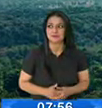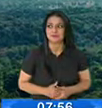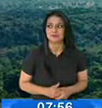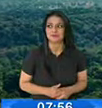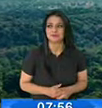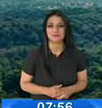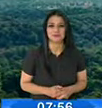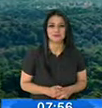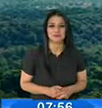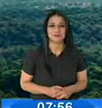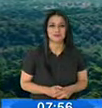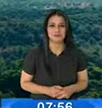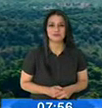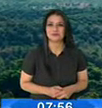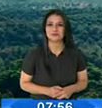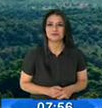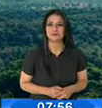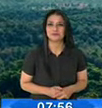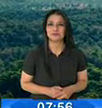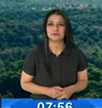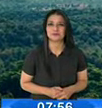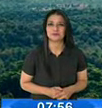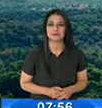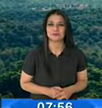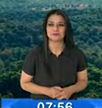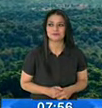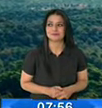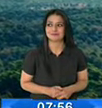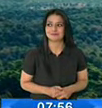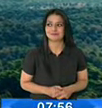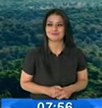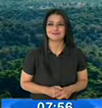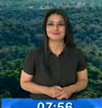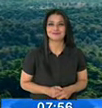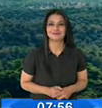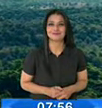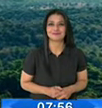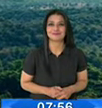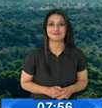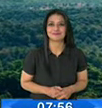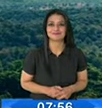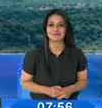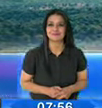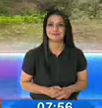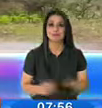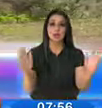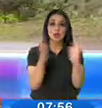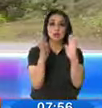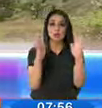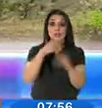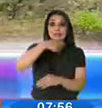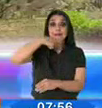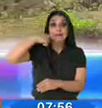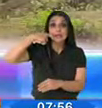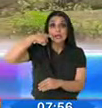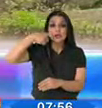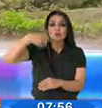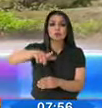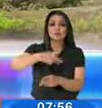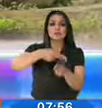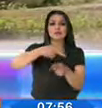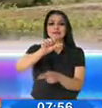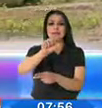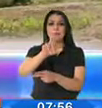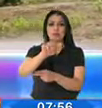Y El bosque seco en Zapotillo en el 2015